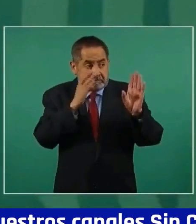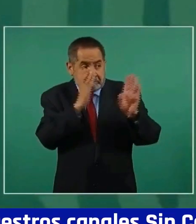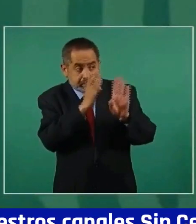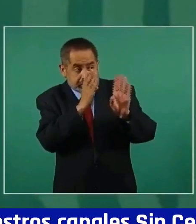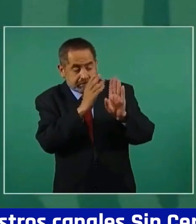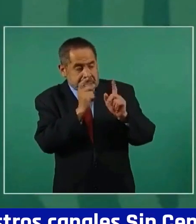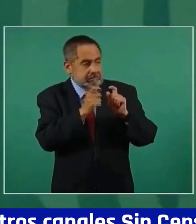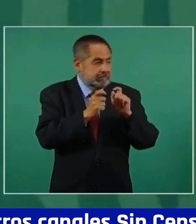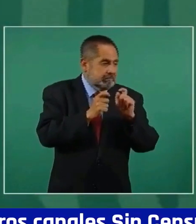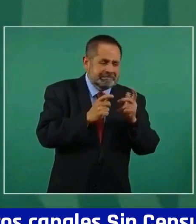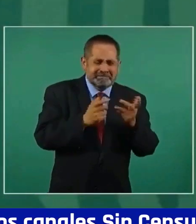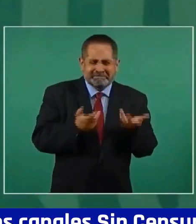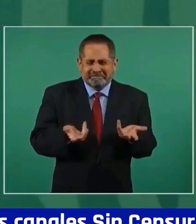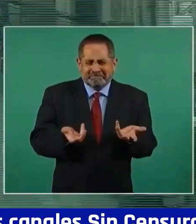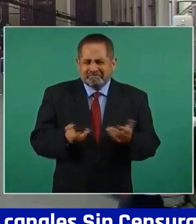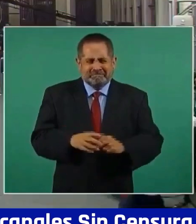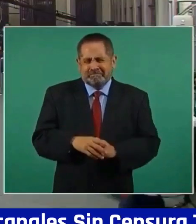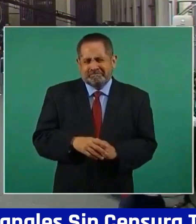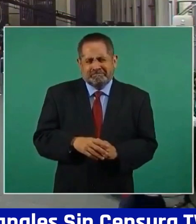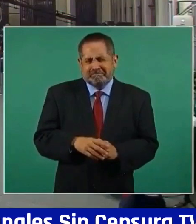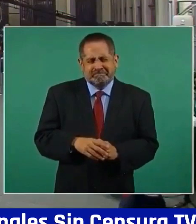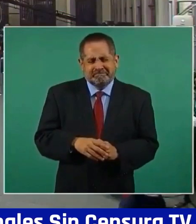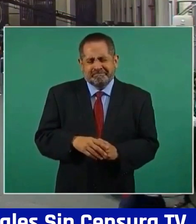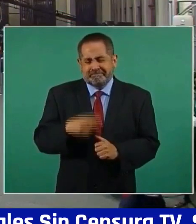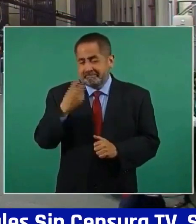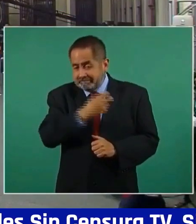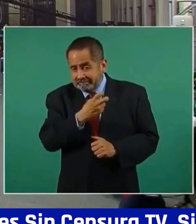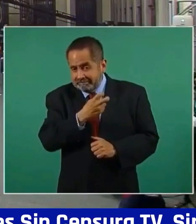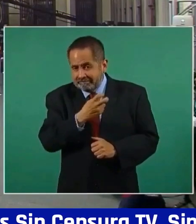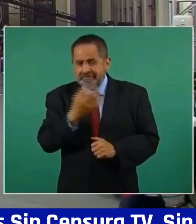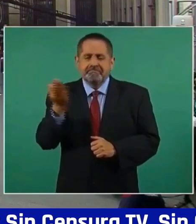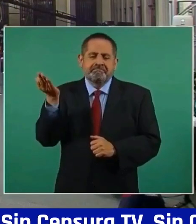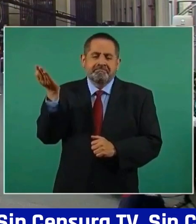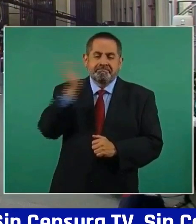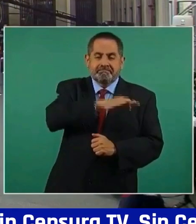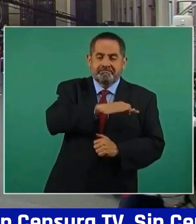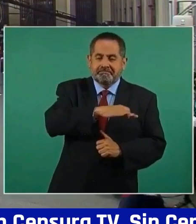espiar. Entonces, falso.